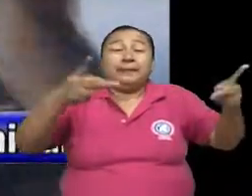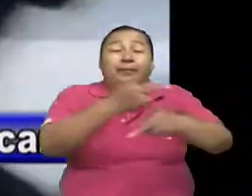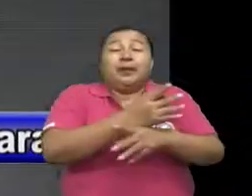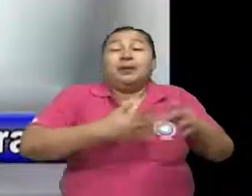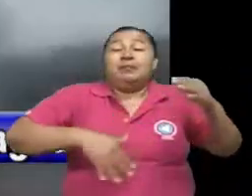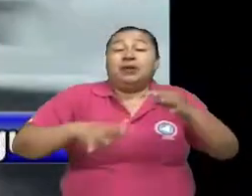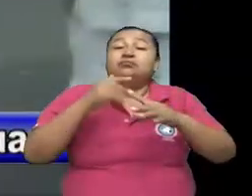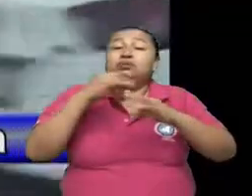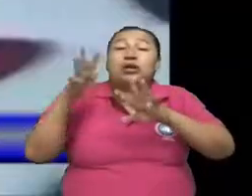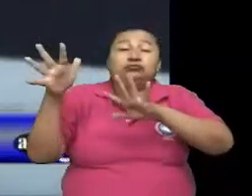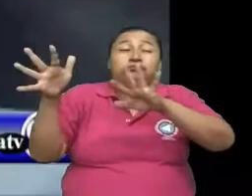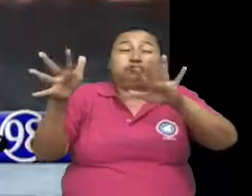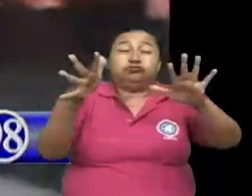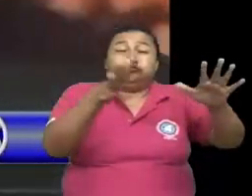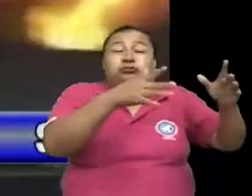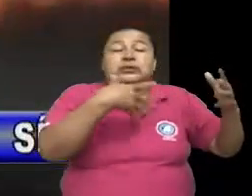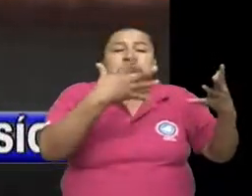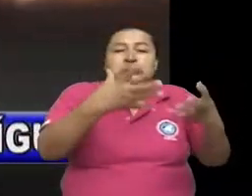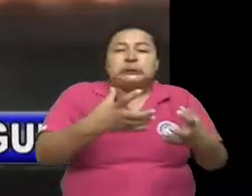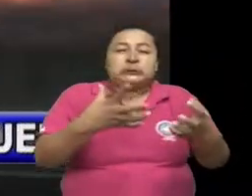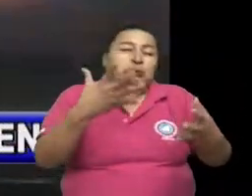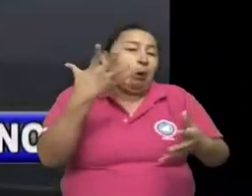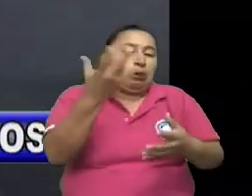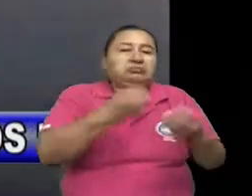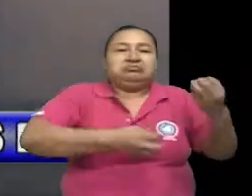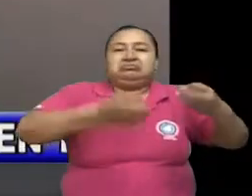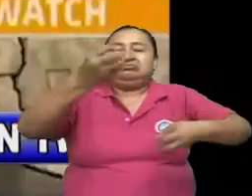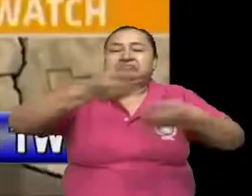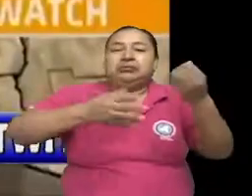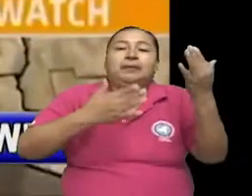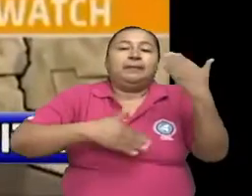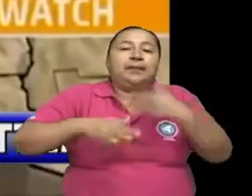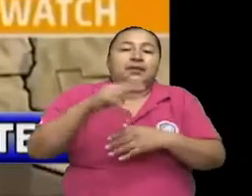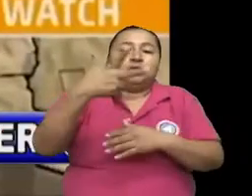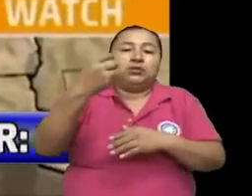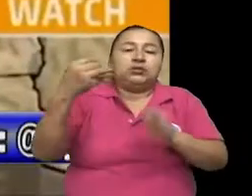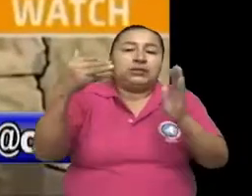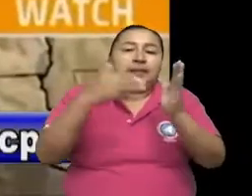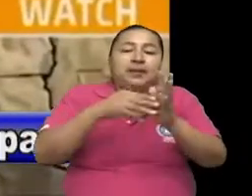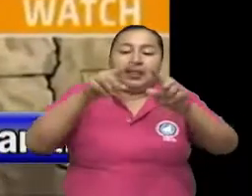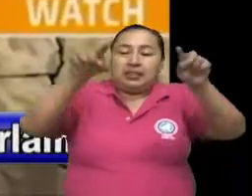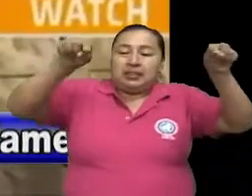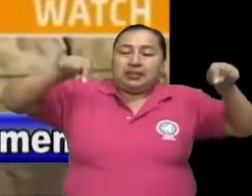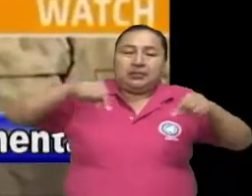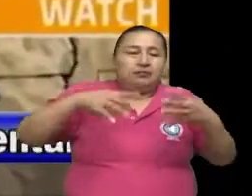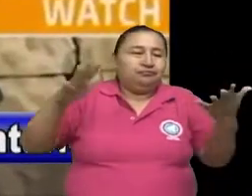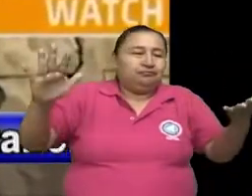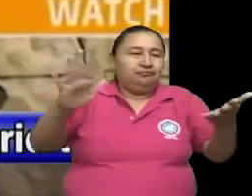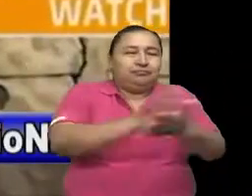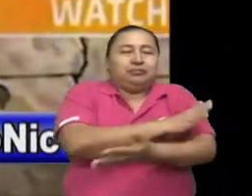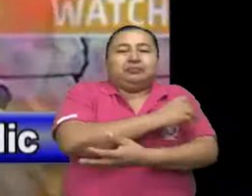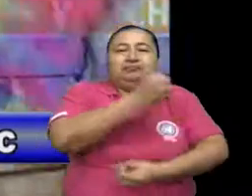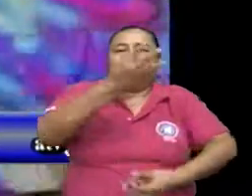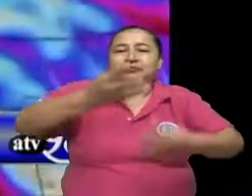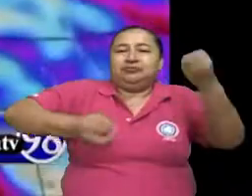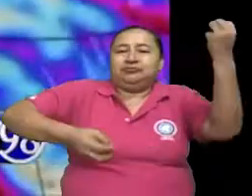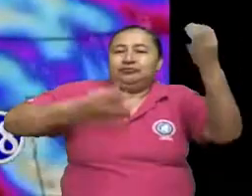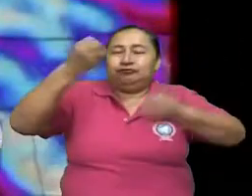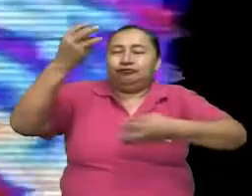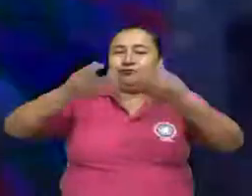por el viento y la peligrosa sequía. En total, más de 80.000 acres han sido arrasados por las intensas